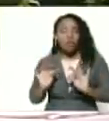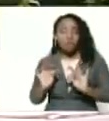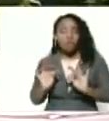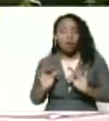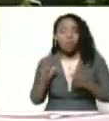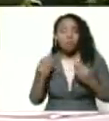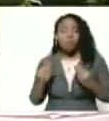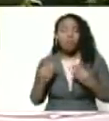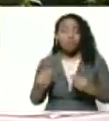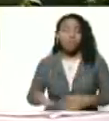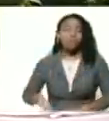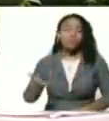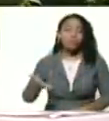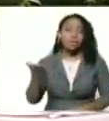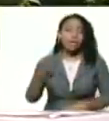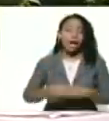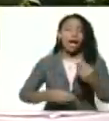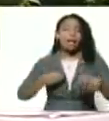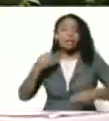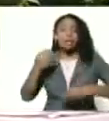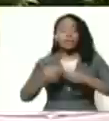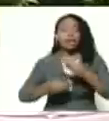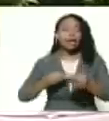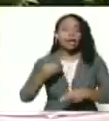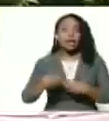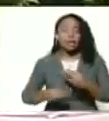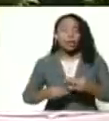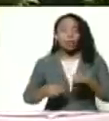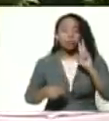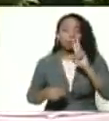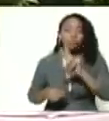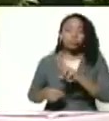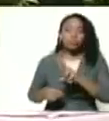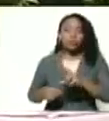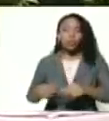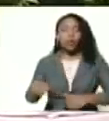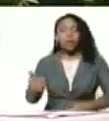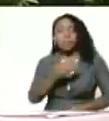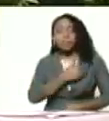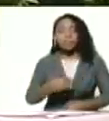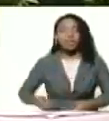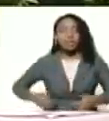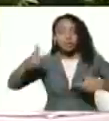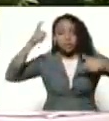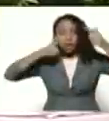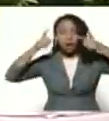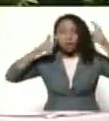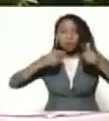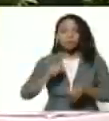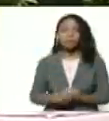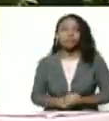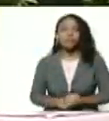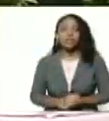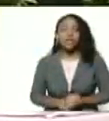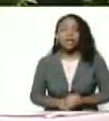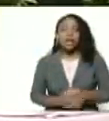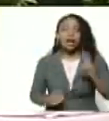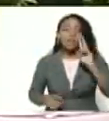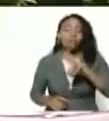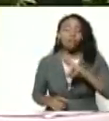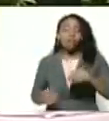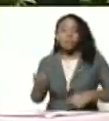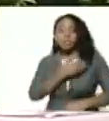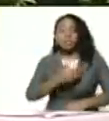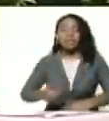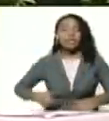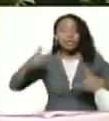muy importante, determinante, con la visión del comandante Hugo Chávez. Con la visión del comandante Hugo